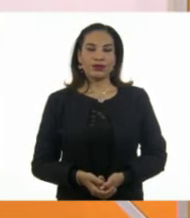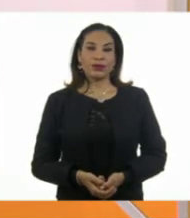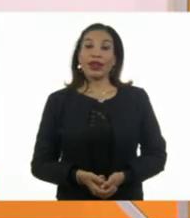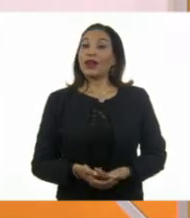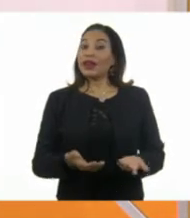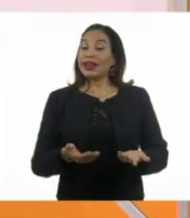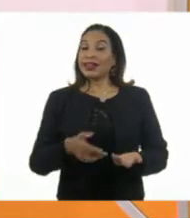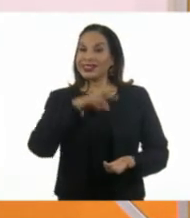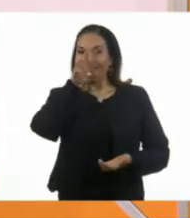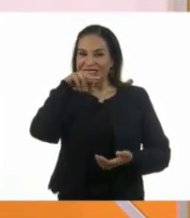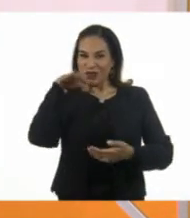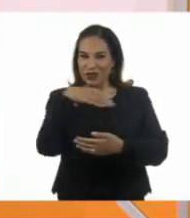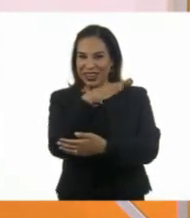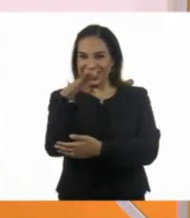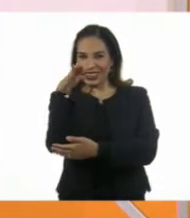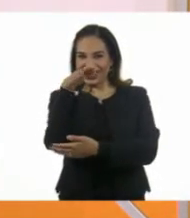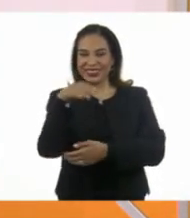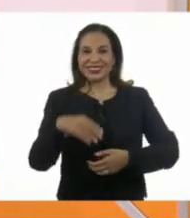y serpiente.